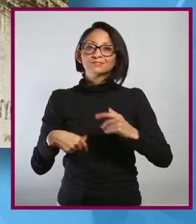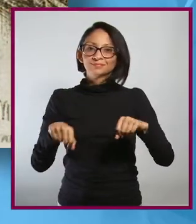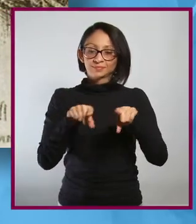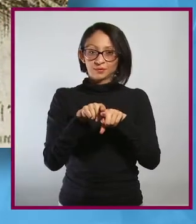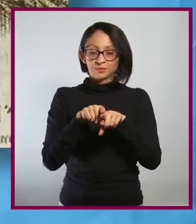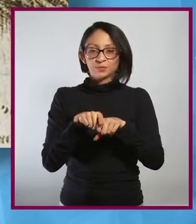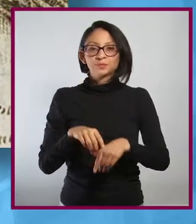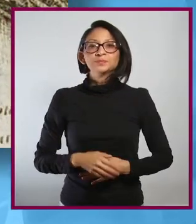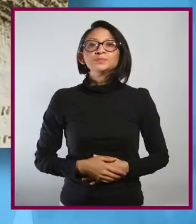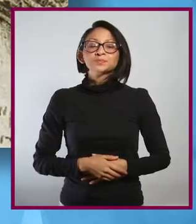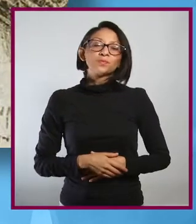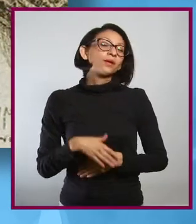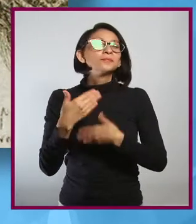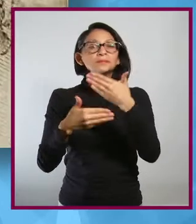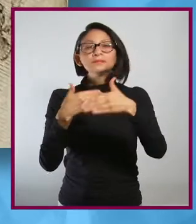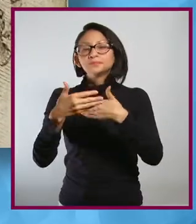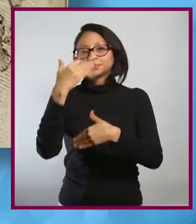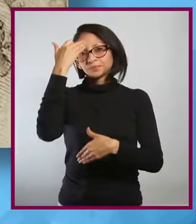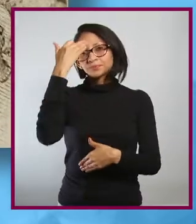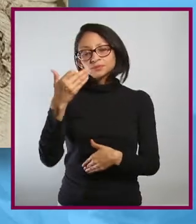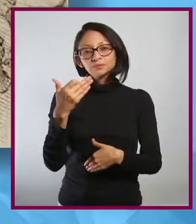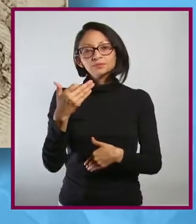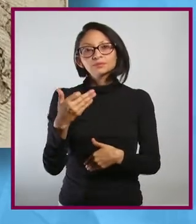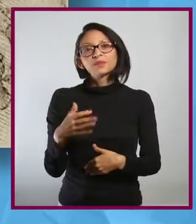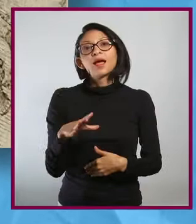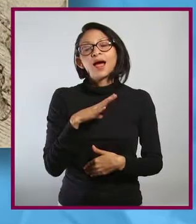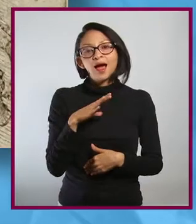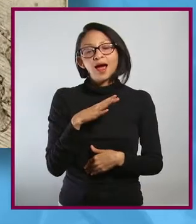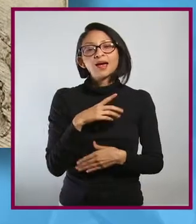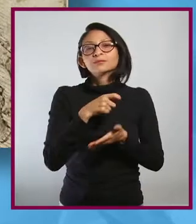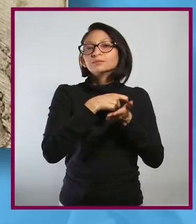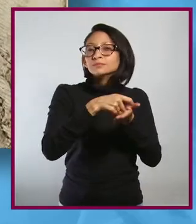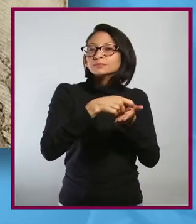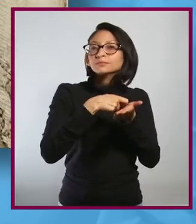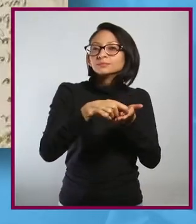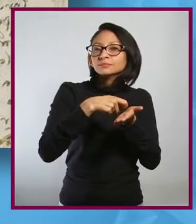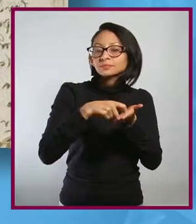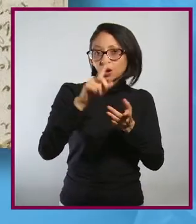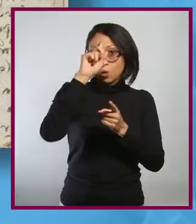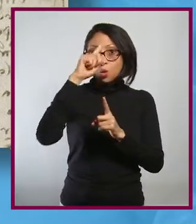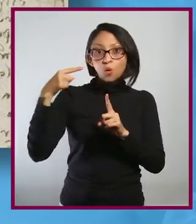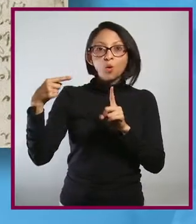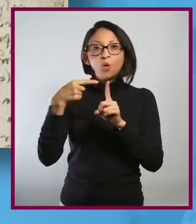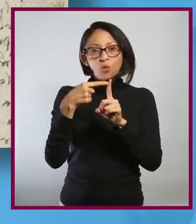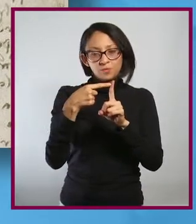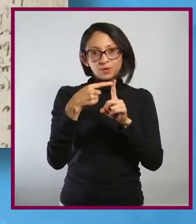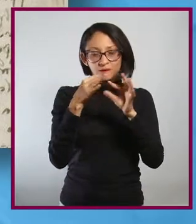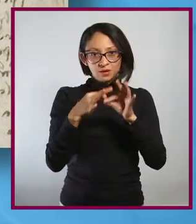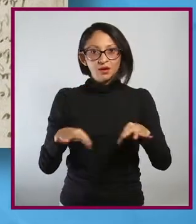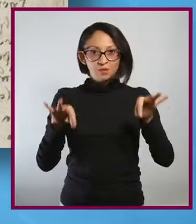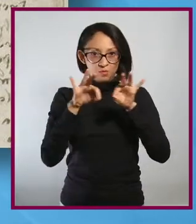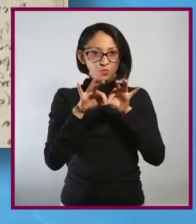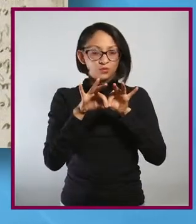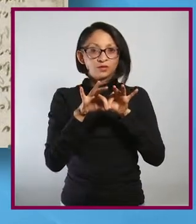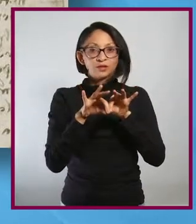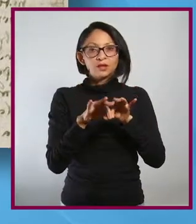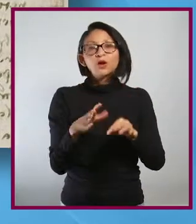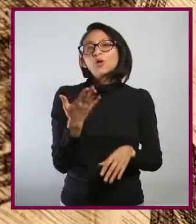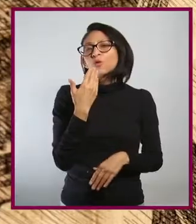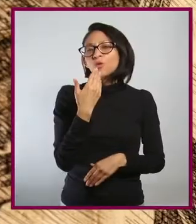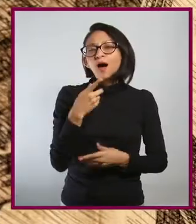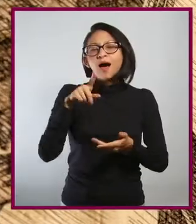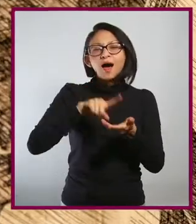el Renacimiento, debido al cambio de mentalidad, las historias clínicas se transformaron en un relato objetivo sin interpretaciones